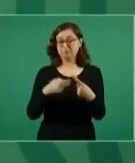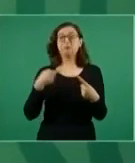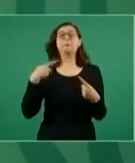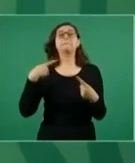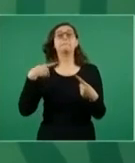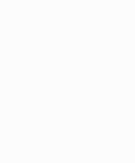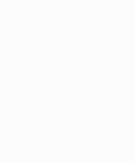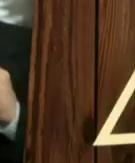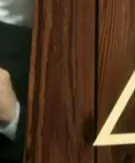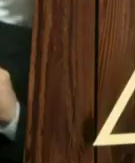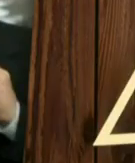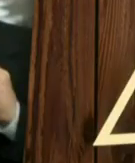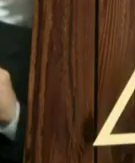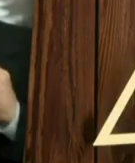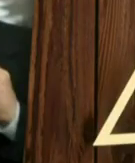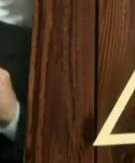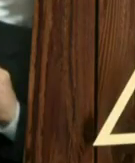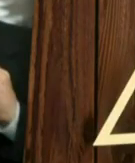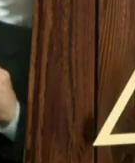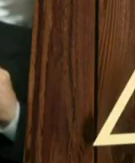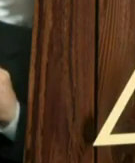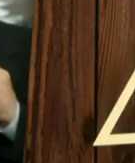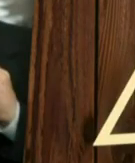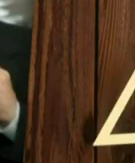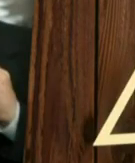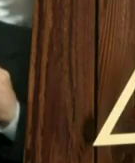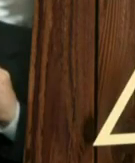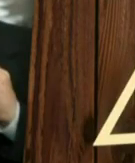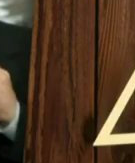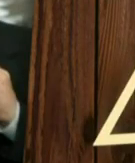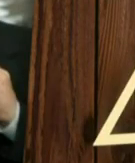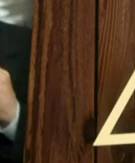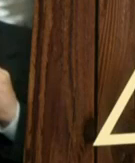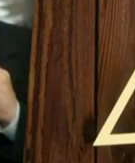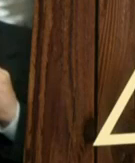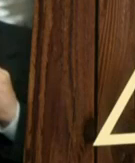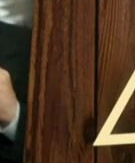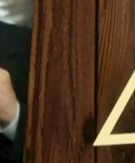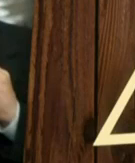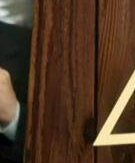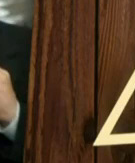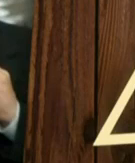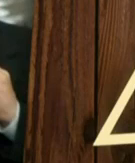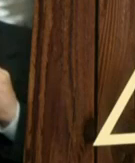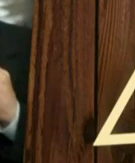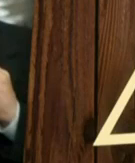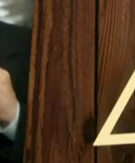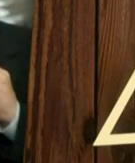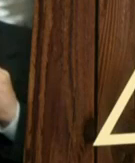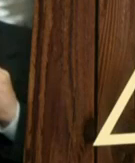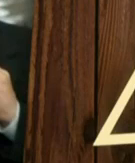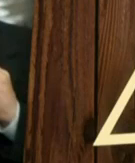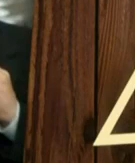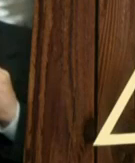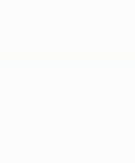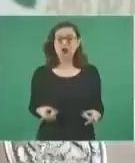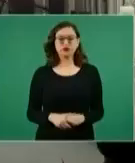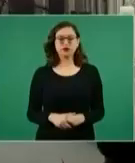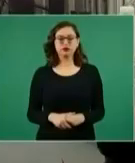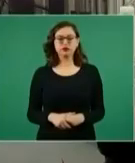el espionaje es un delito, y es un delito muy invasivo, tanto como cuando te cachan, por ejemplo, cantando en la regadera.